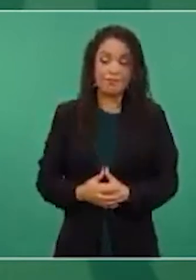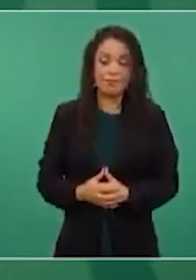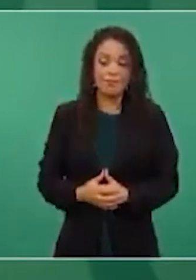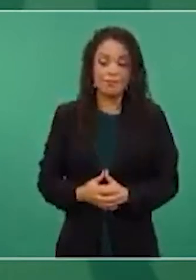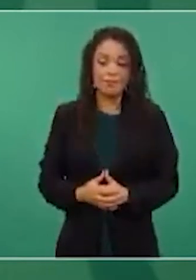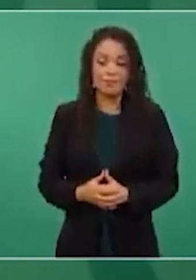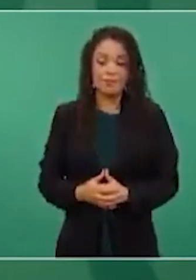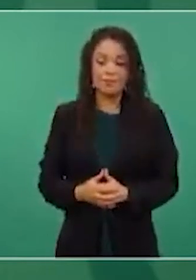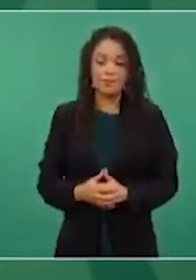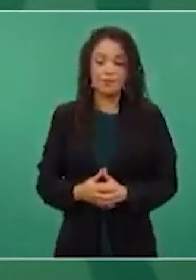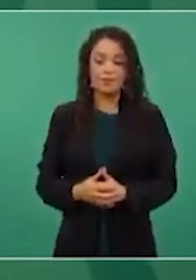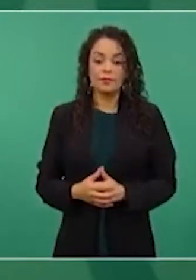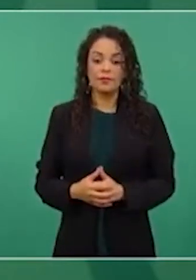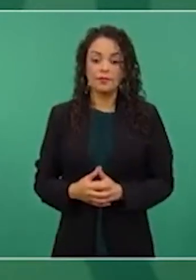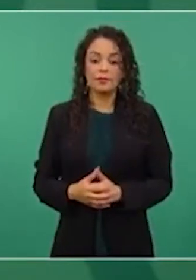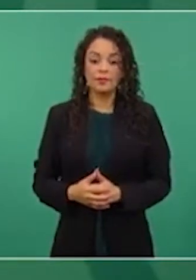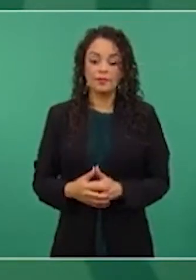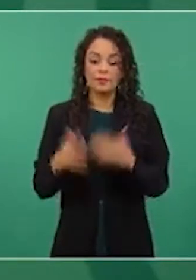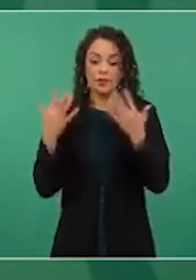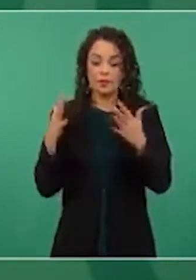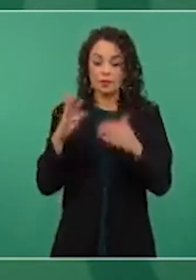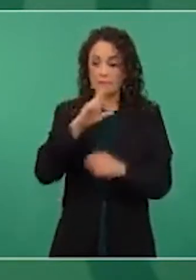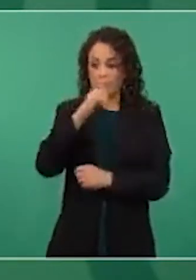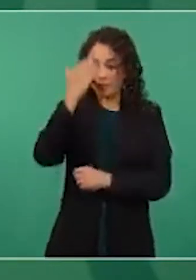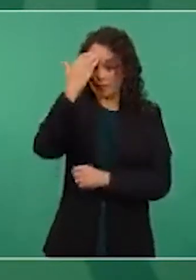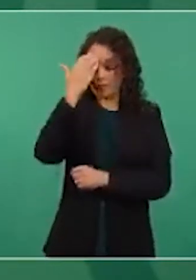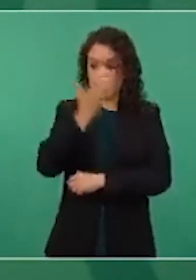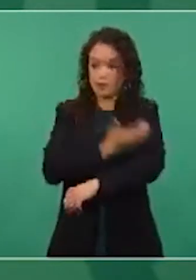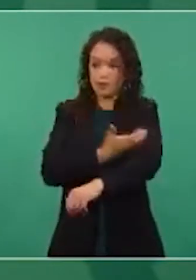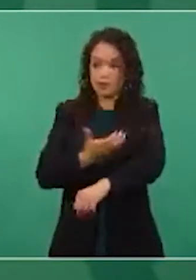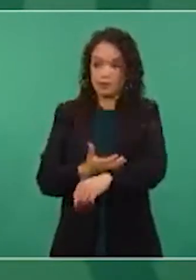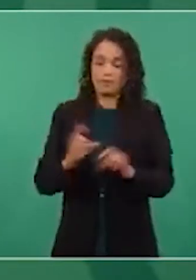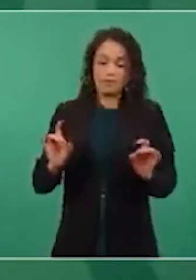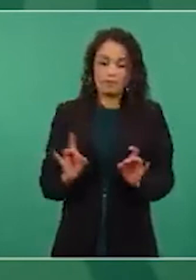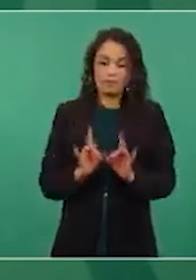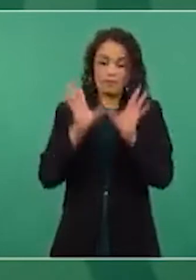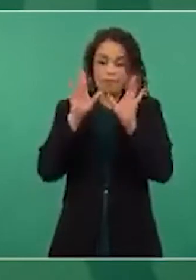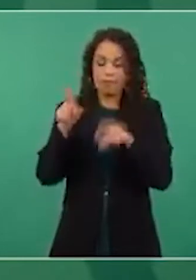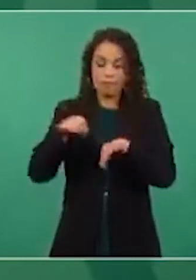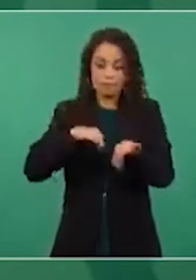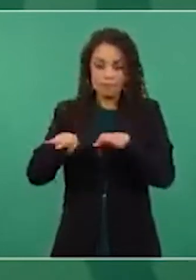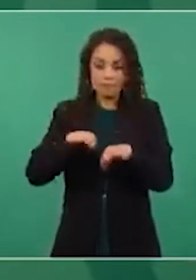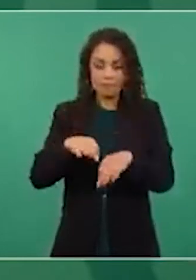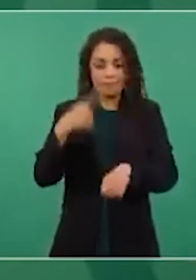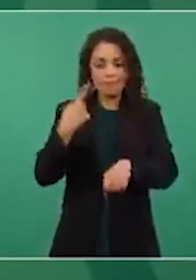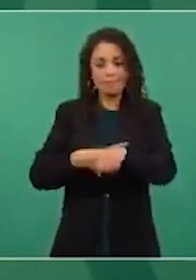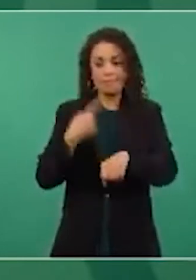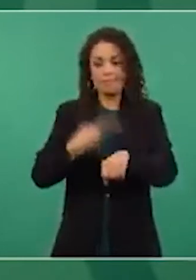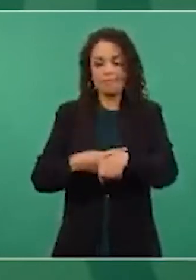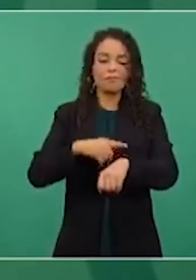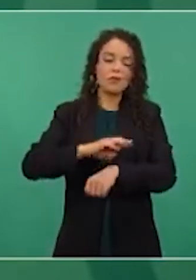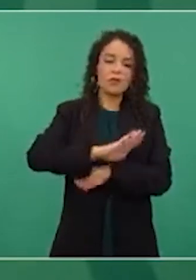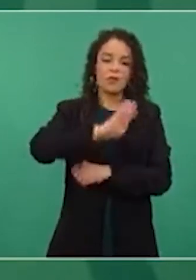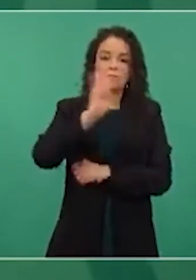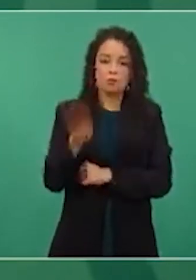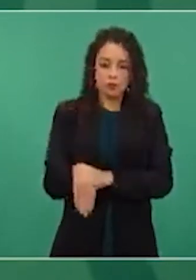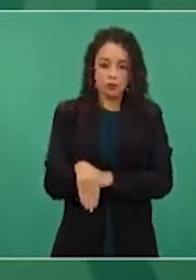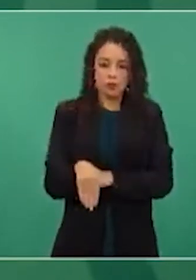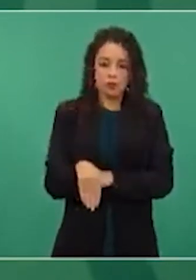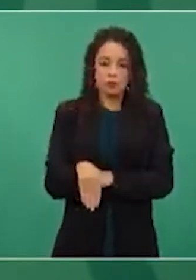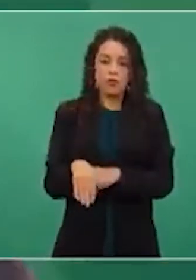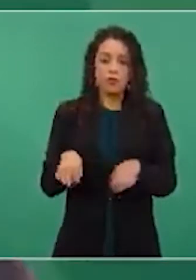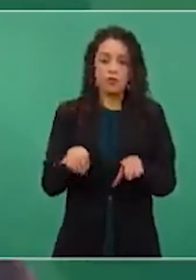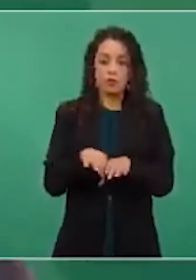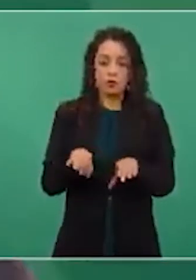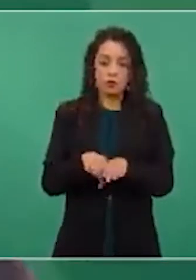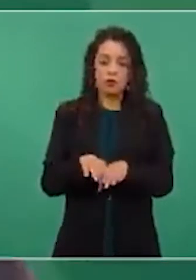a las compañeras y a los compañeros caídos en el cumplimiento de su deber lo hacemos en silencio y los